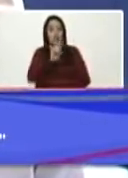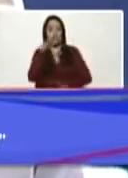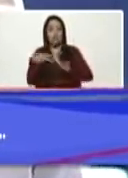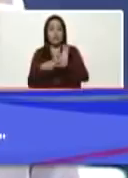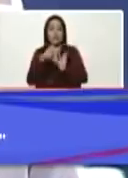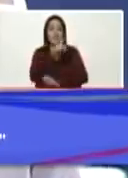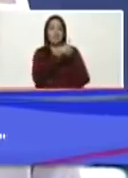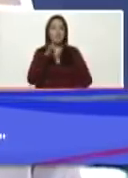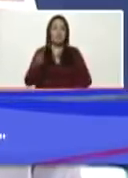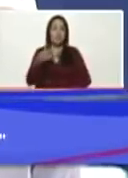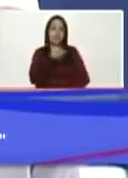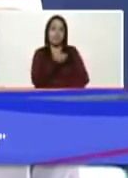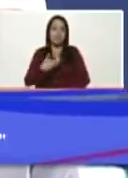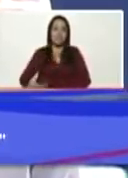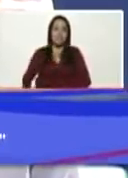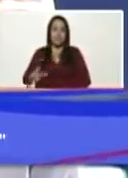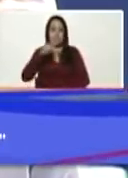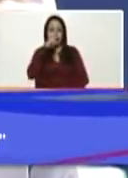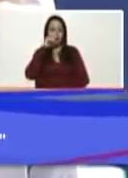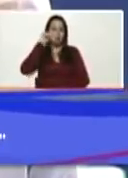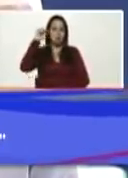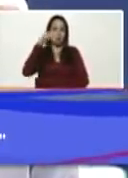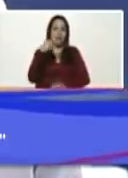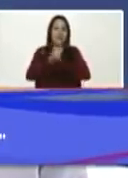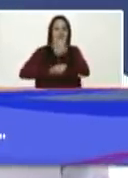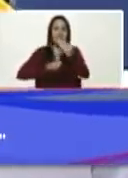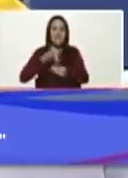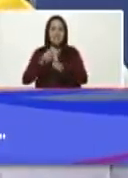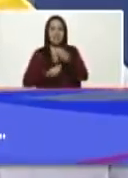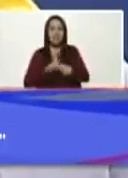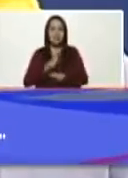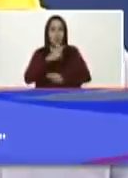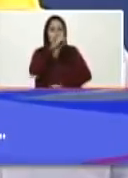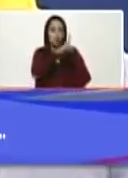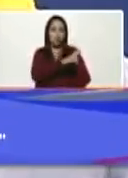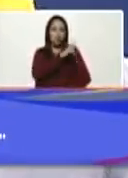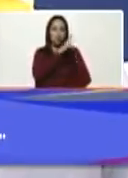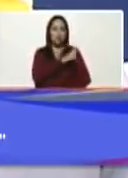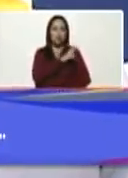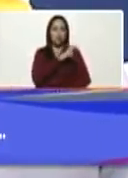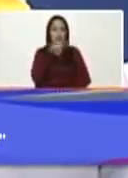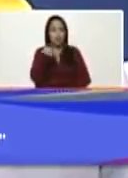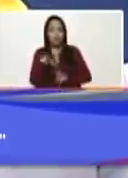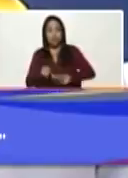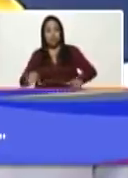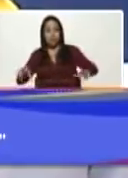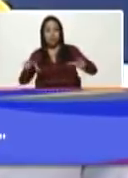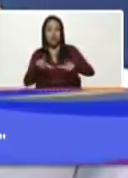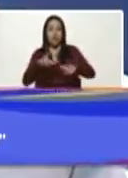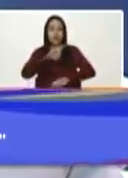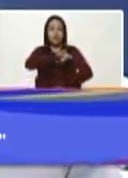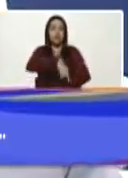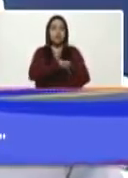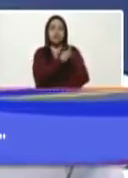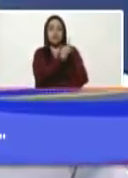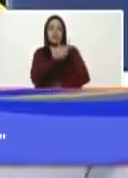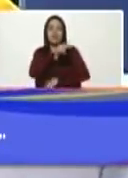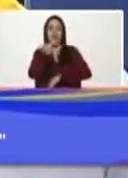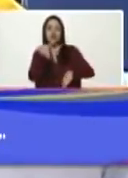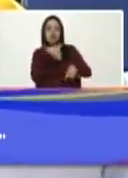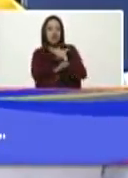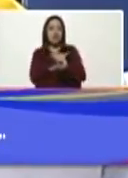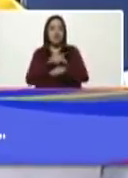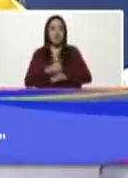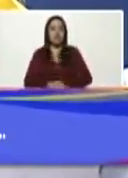cuando el presidente Nicolás Maduro Moros crea formalmente esta casa de estudio como Universidad Nacional